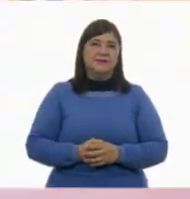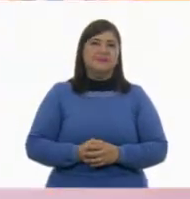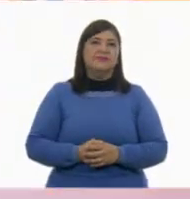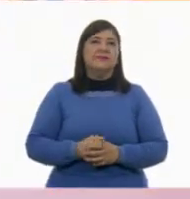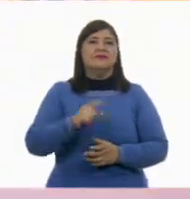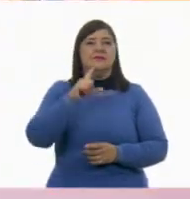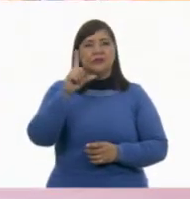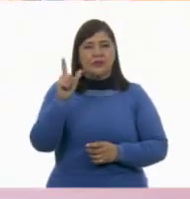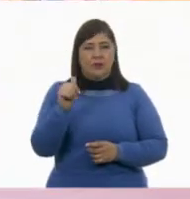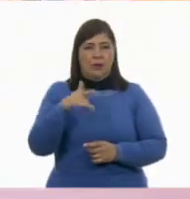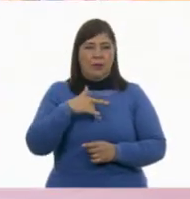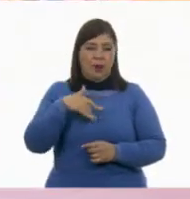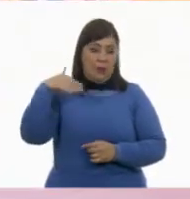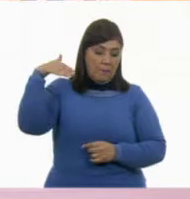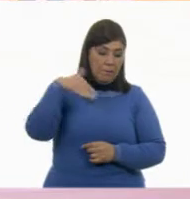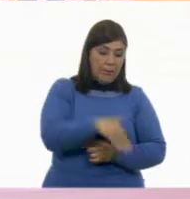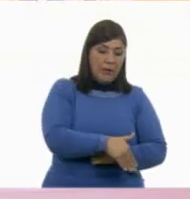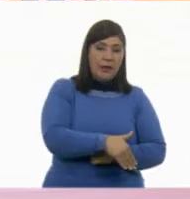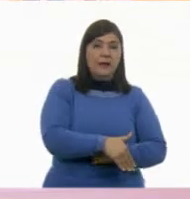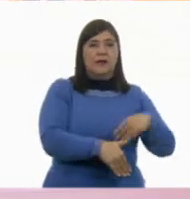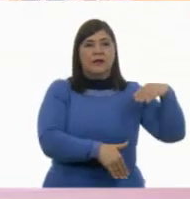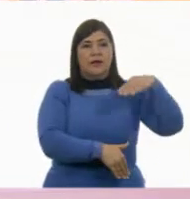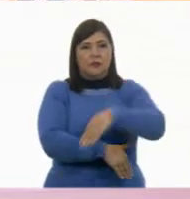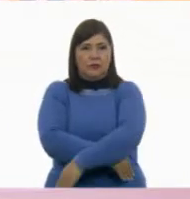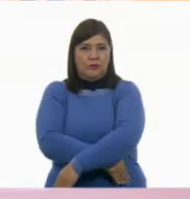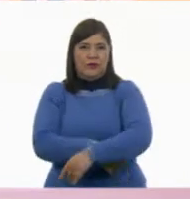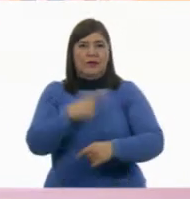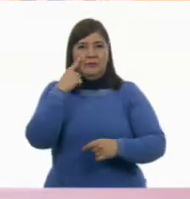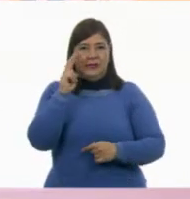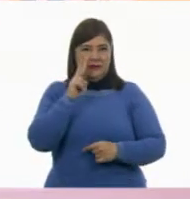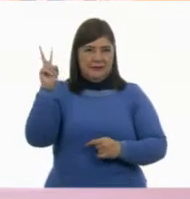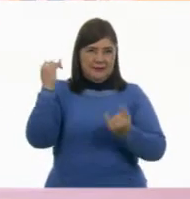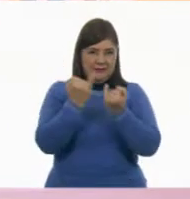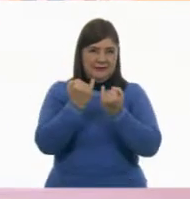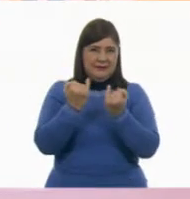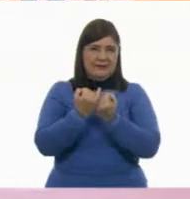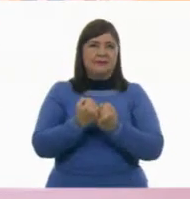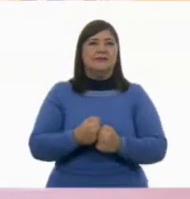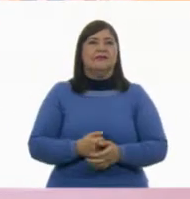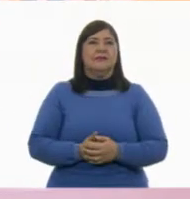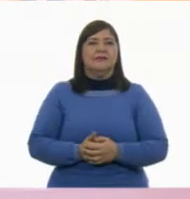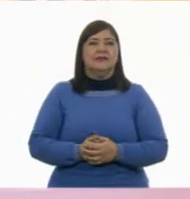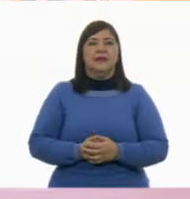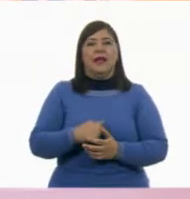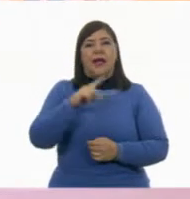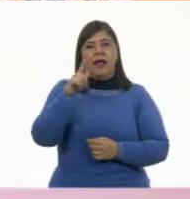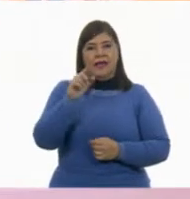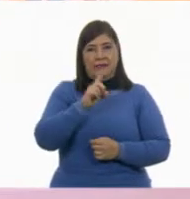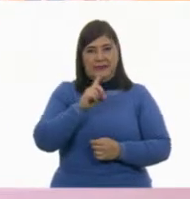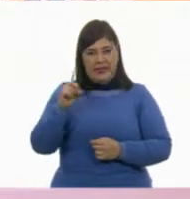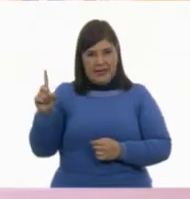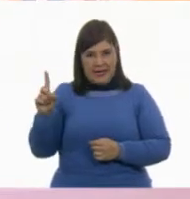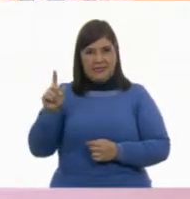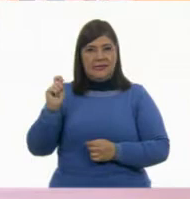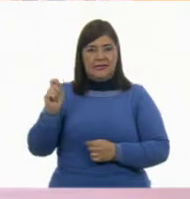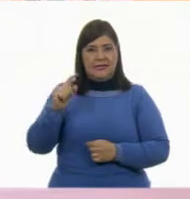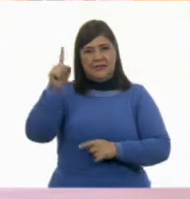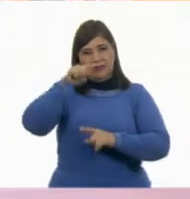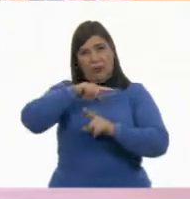sigue es diagonal hacia abajo. Diagonal hacia el otro lado. Después, seguía a derecha, ¿sí, verdad? Sí. Es círculo hacia